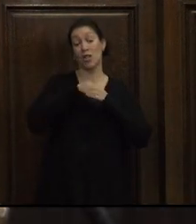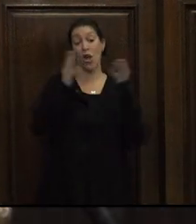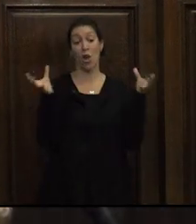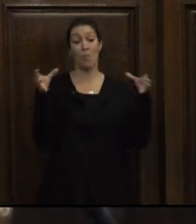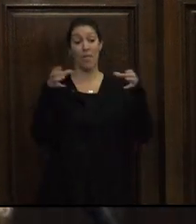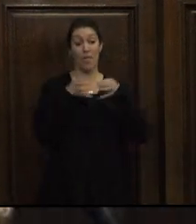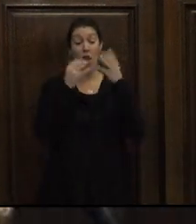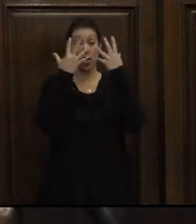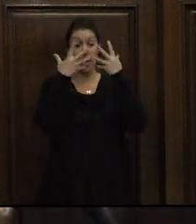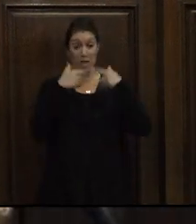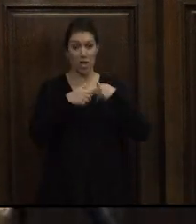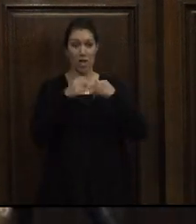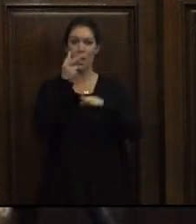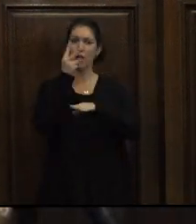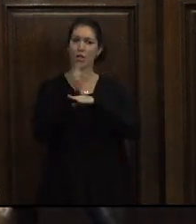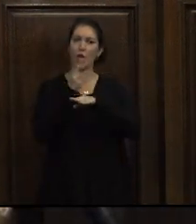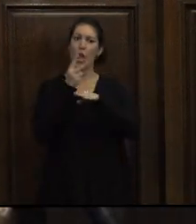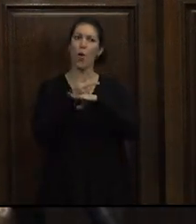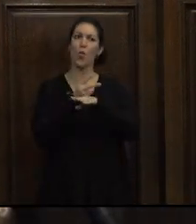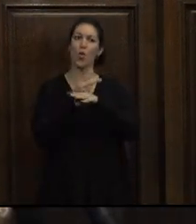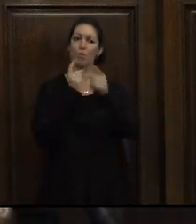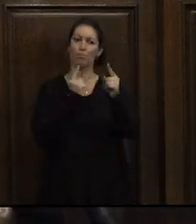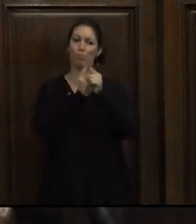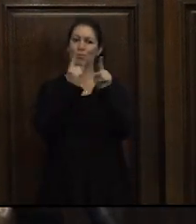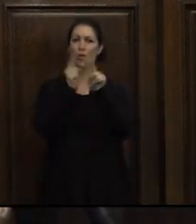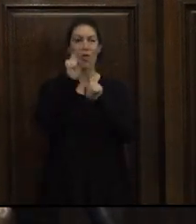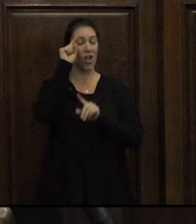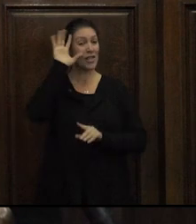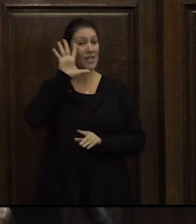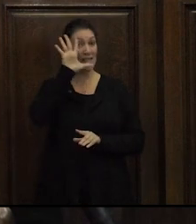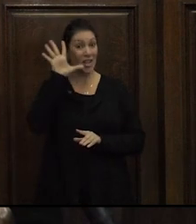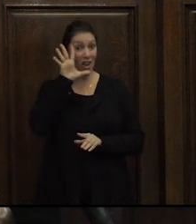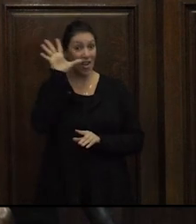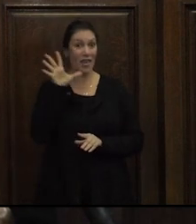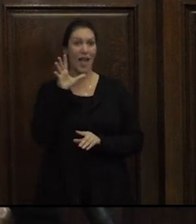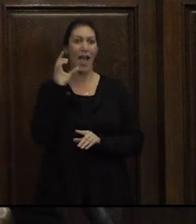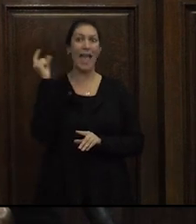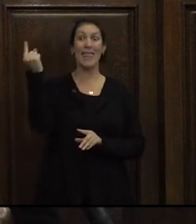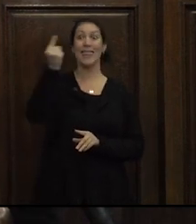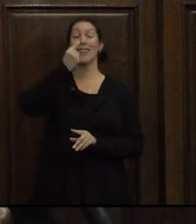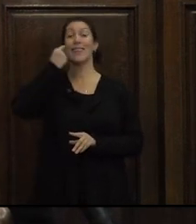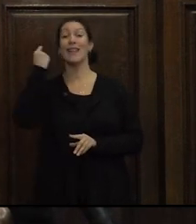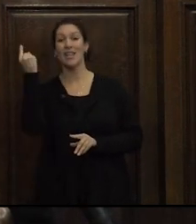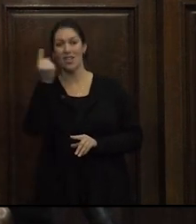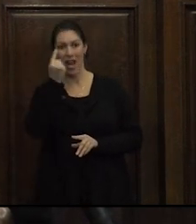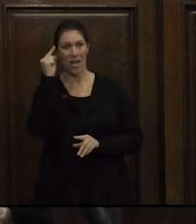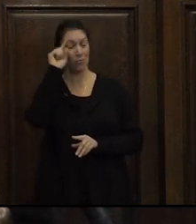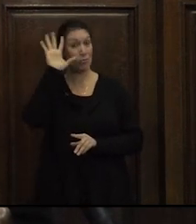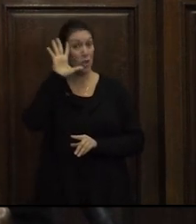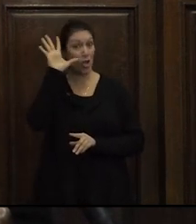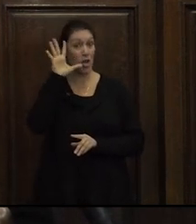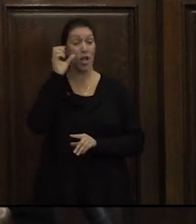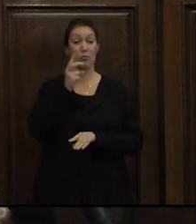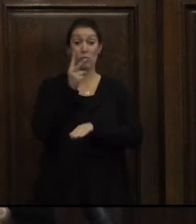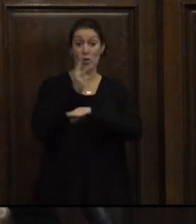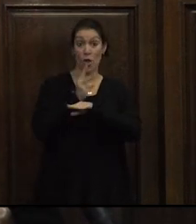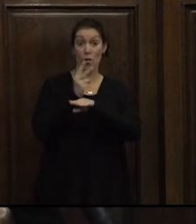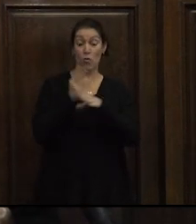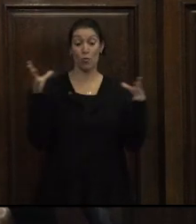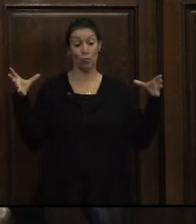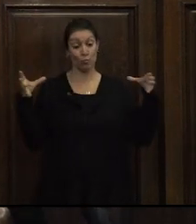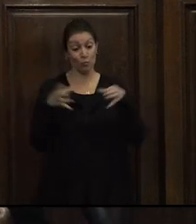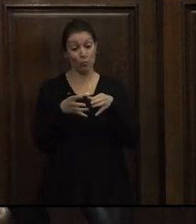comité organizador del segundo encuentro de psicología, segundo encuentro internacional de psicología, lo que